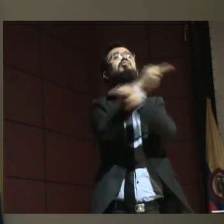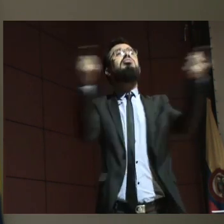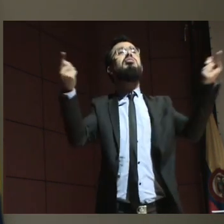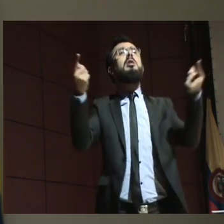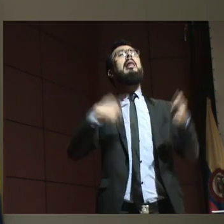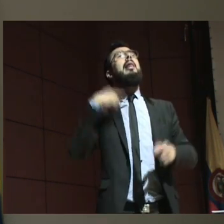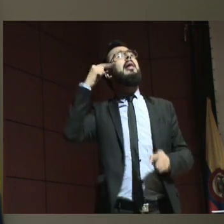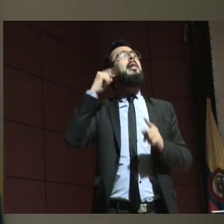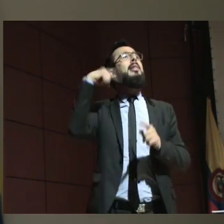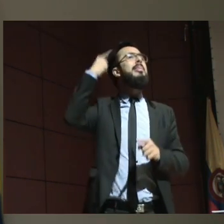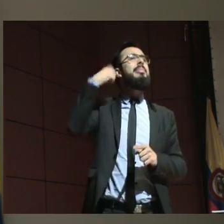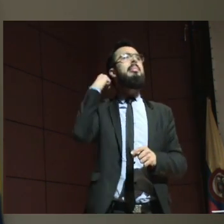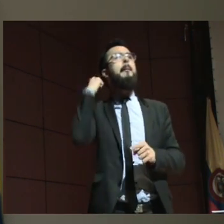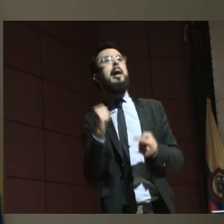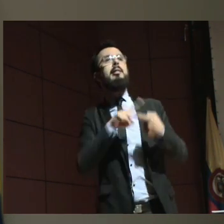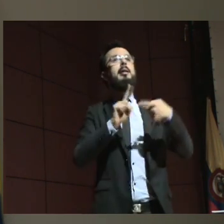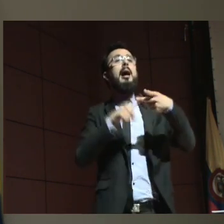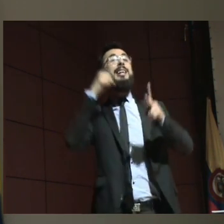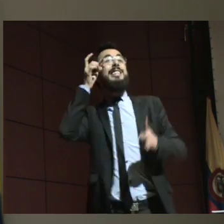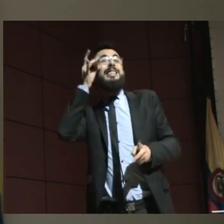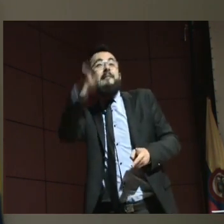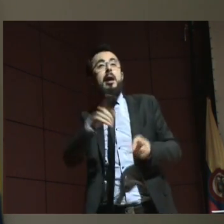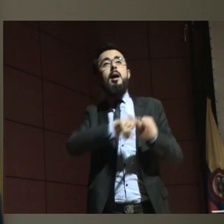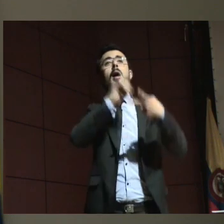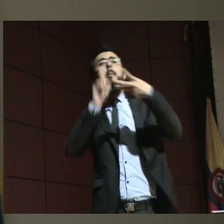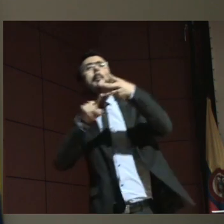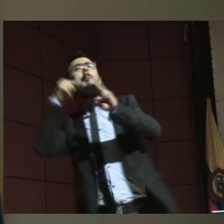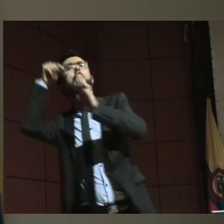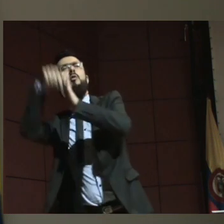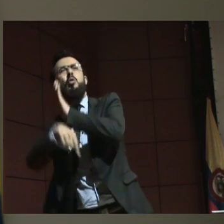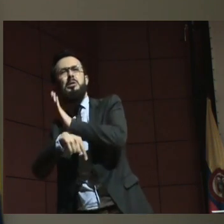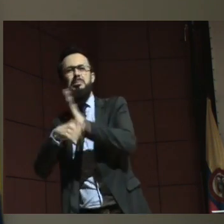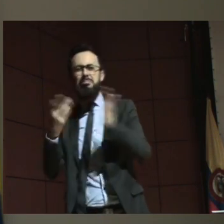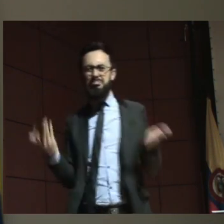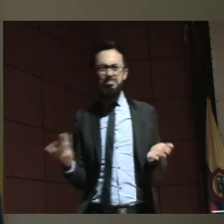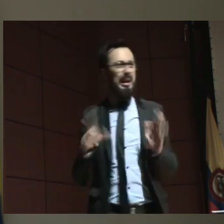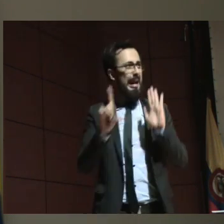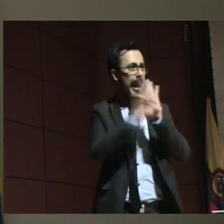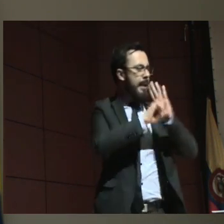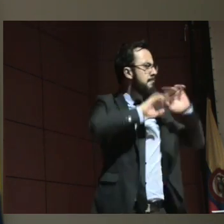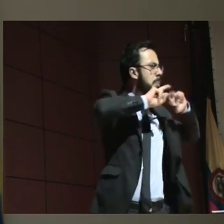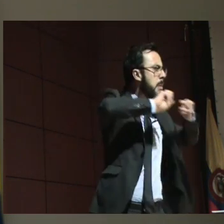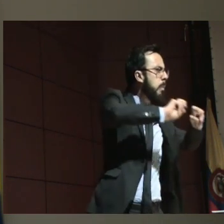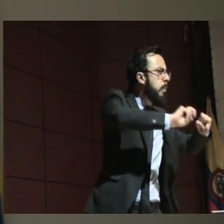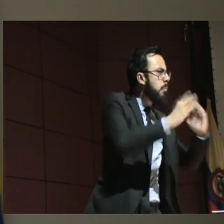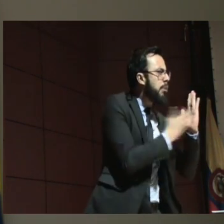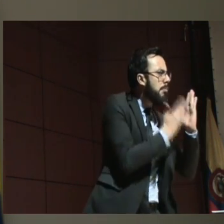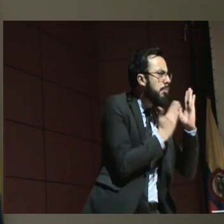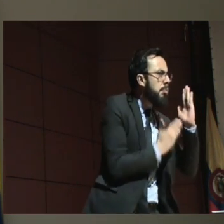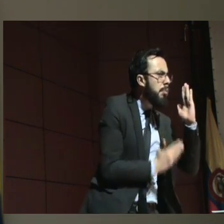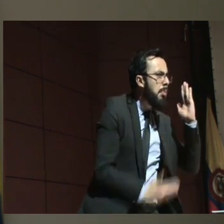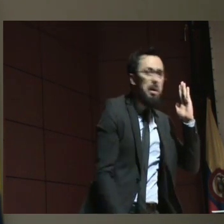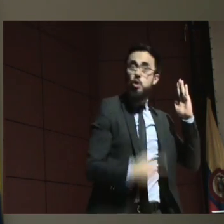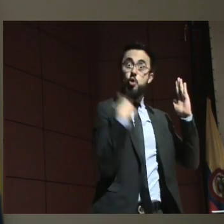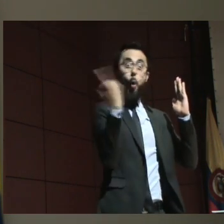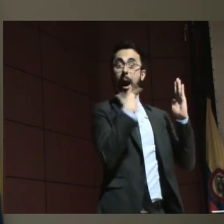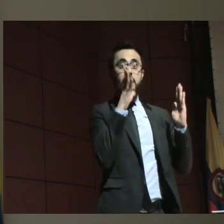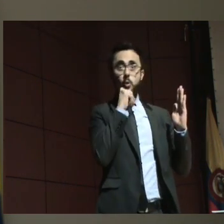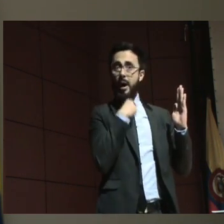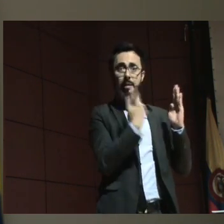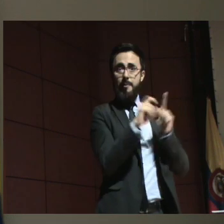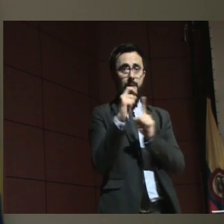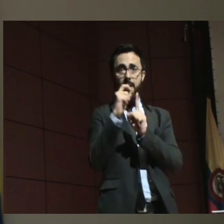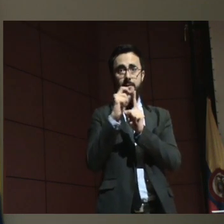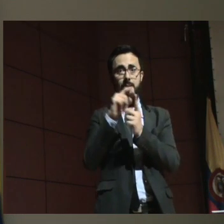En ninguna parte de la ley colombiana se define qué es la demencia severa y profunda. De nuevo, la Corte Constitucional graduando la discapacidad de